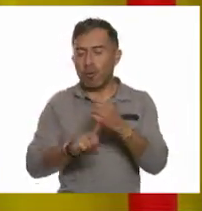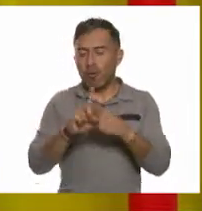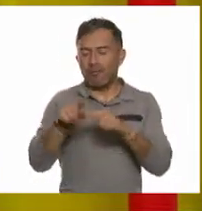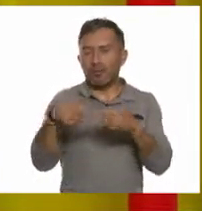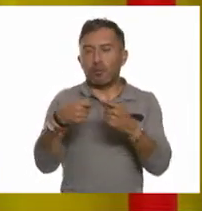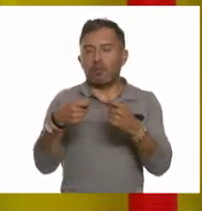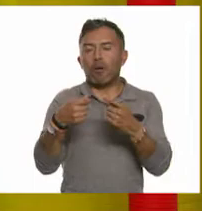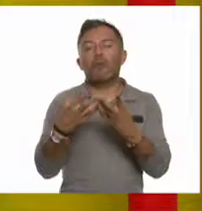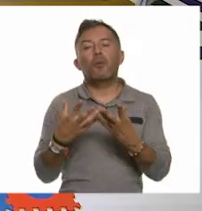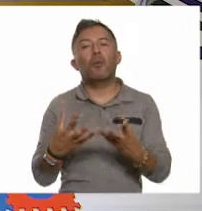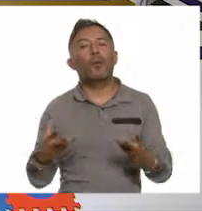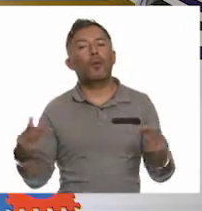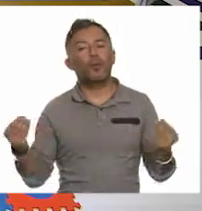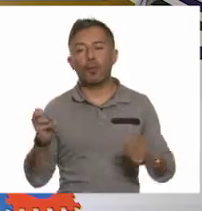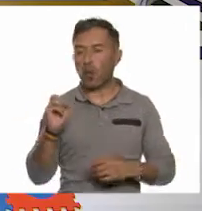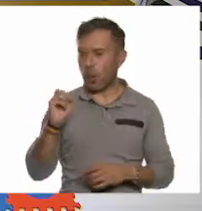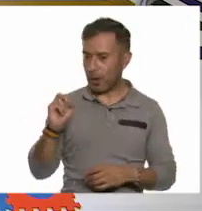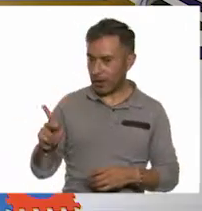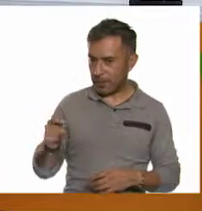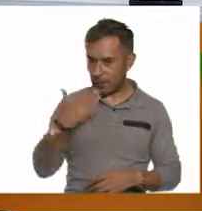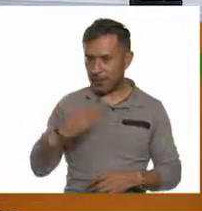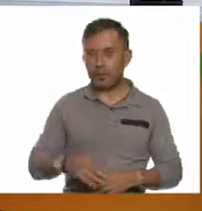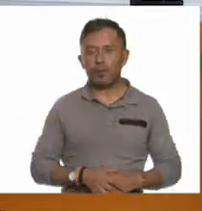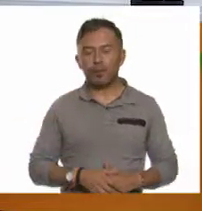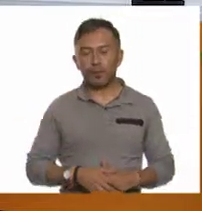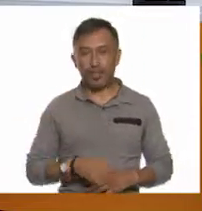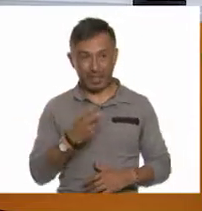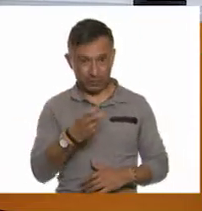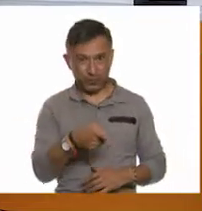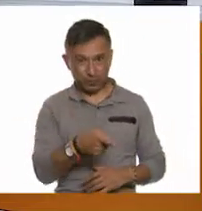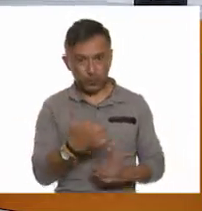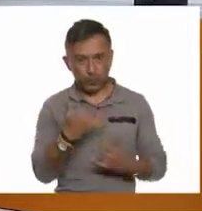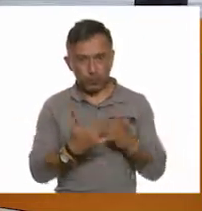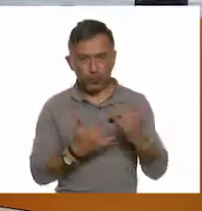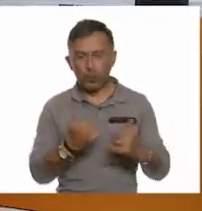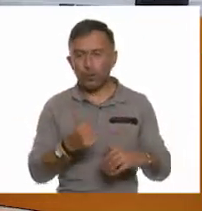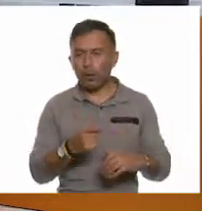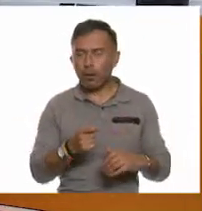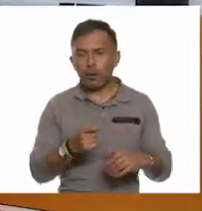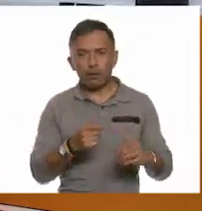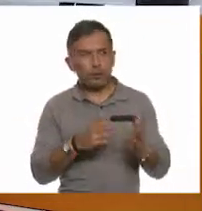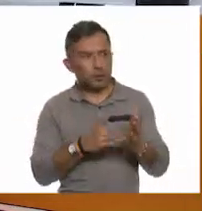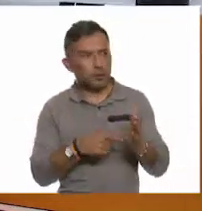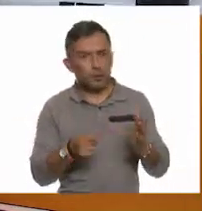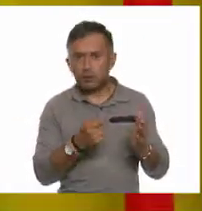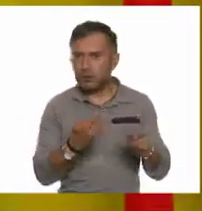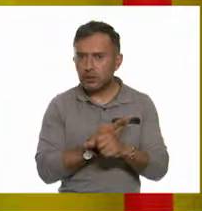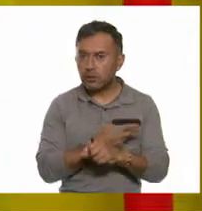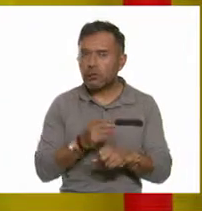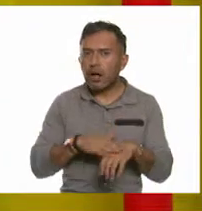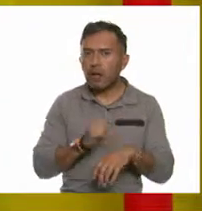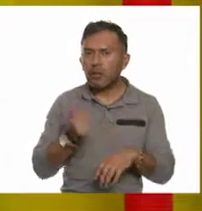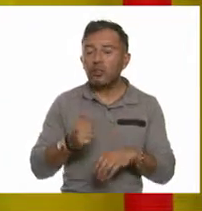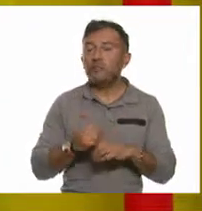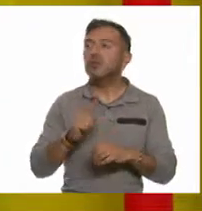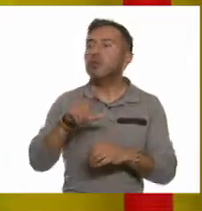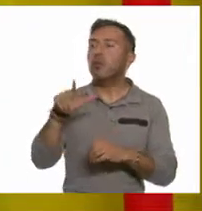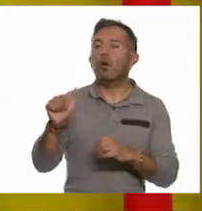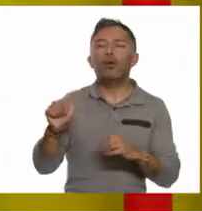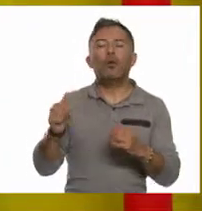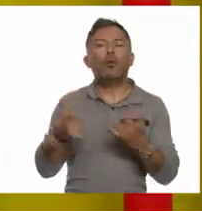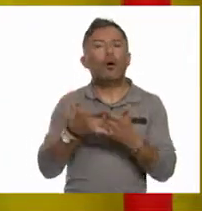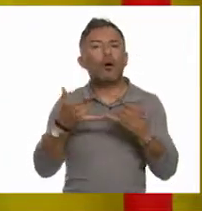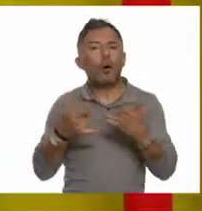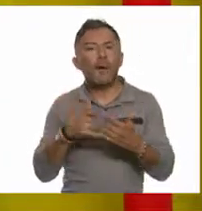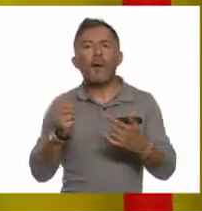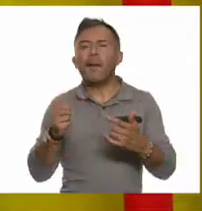conflicto. Ok, luego de que hicimos ese juego de los papelitos, ¿qué más hicimos? Y luego vimos un cuento, el cuento